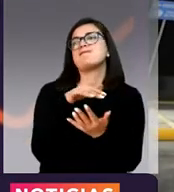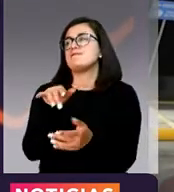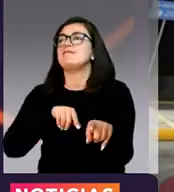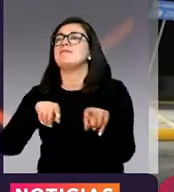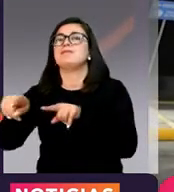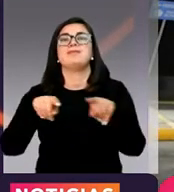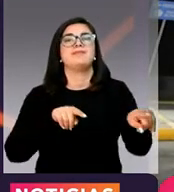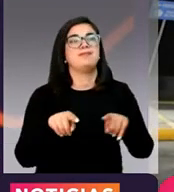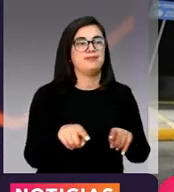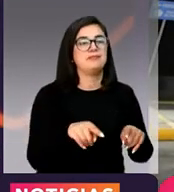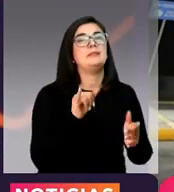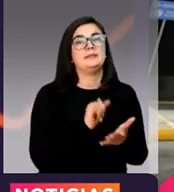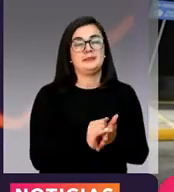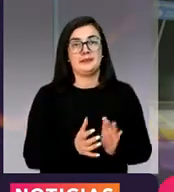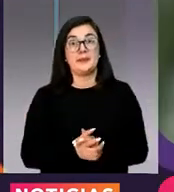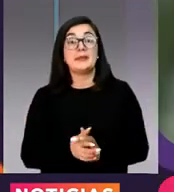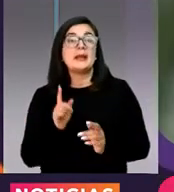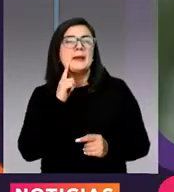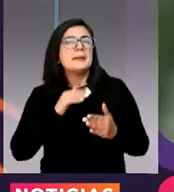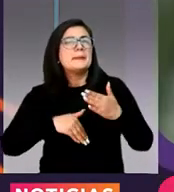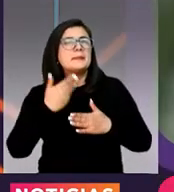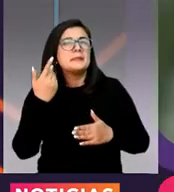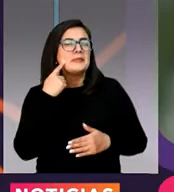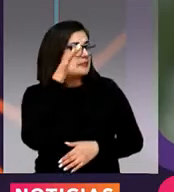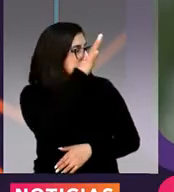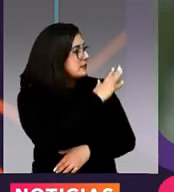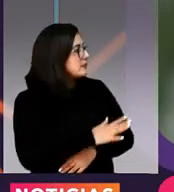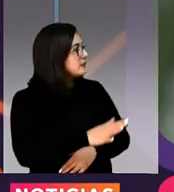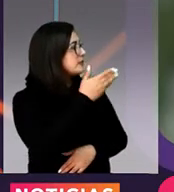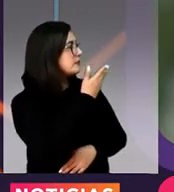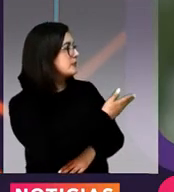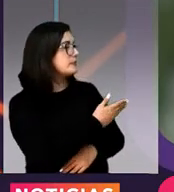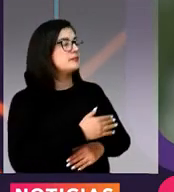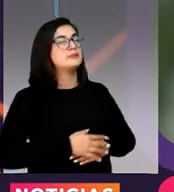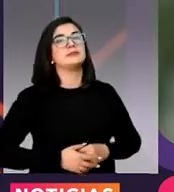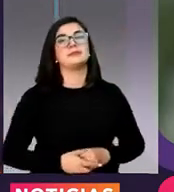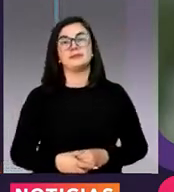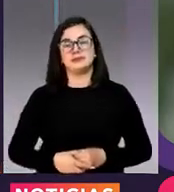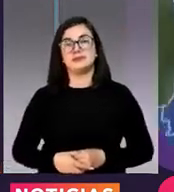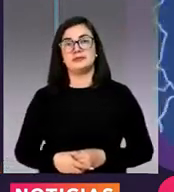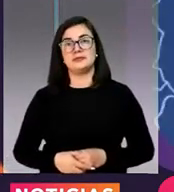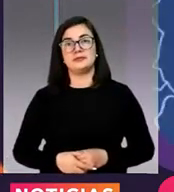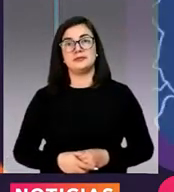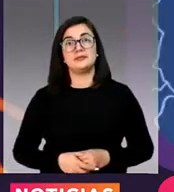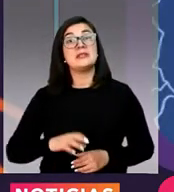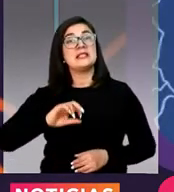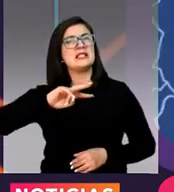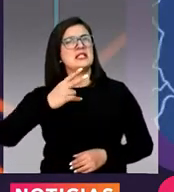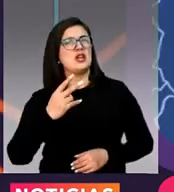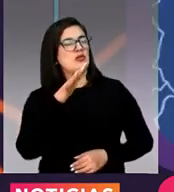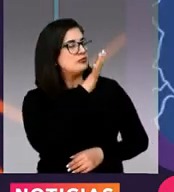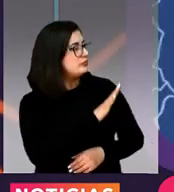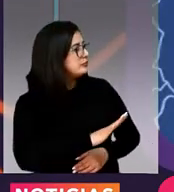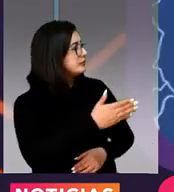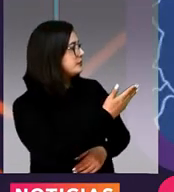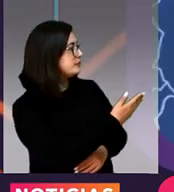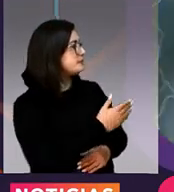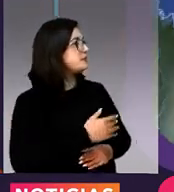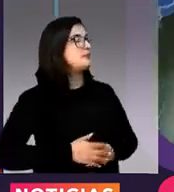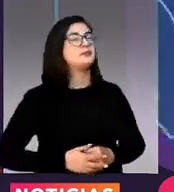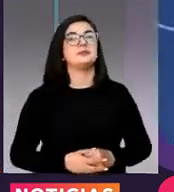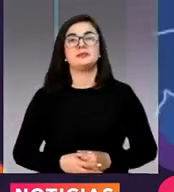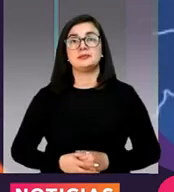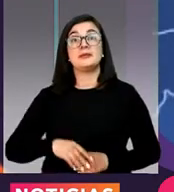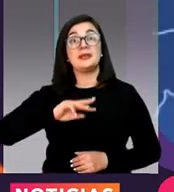primeras dosis. La primera ruta llevó las vacunas a Soacha, Fusagasugá y Girardot. La segunda, Facatativá, Funza y Mosquera.